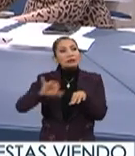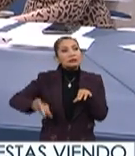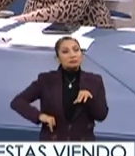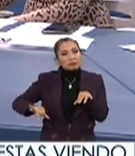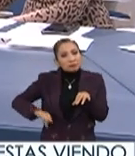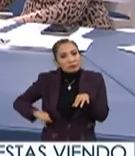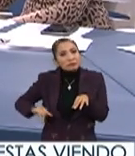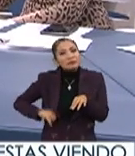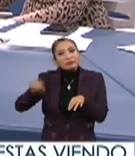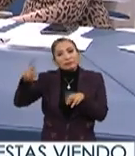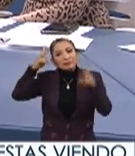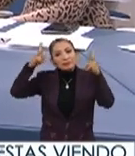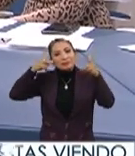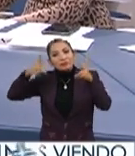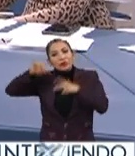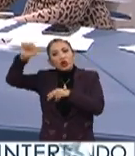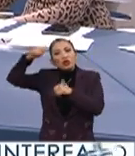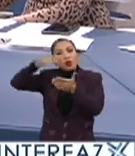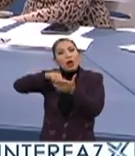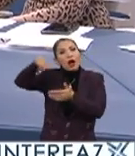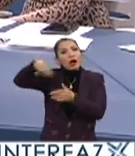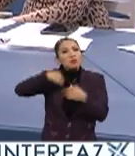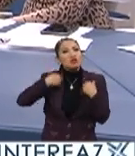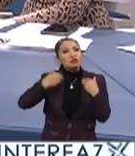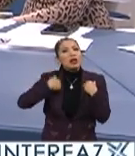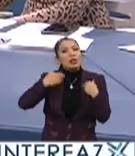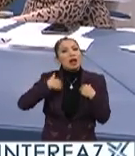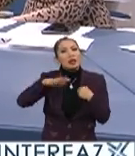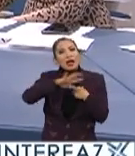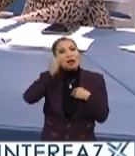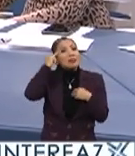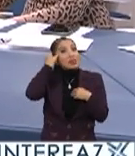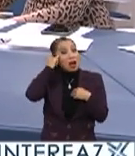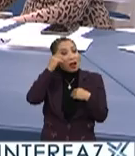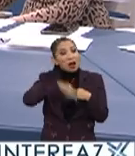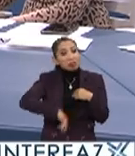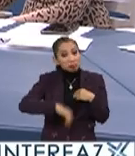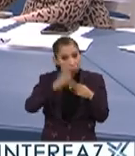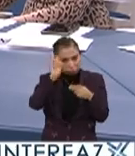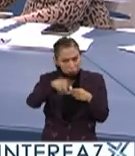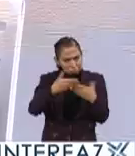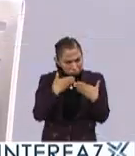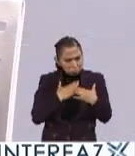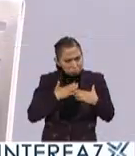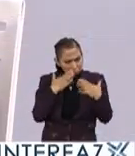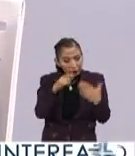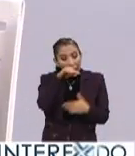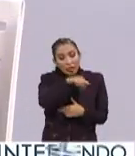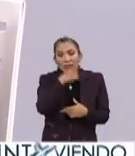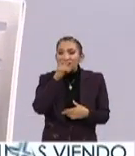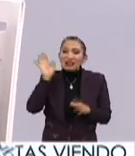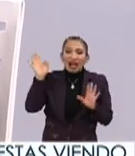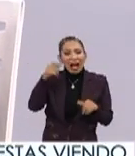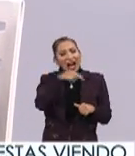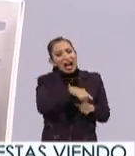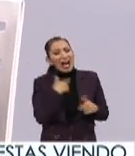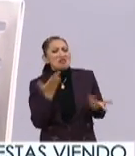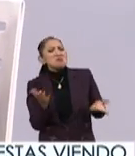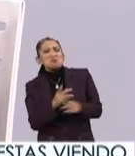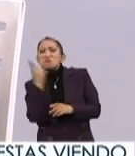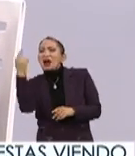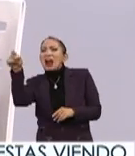interés tienen en andar visitando otros lugares son los muchachos de condición indígena, ¿eh? Se lo digo abiertamente. Allá dicen, bueno, pues qué chiste